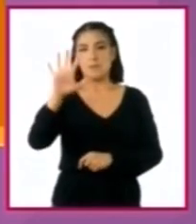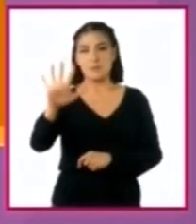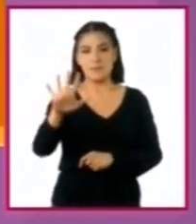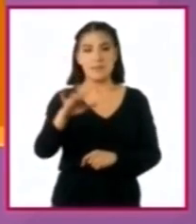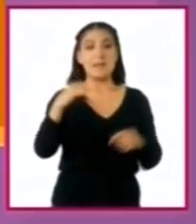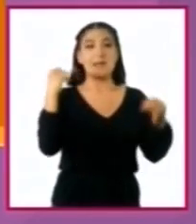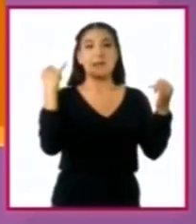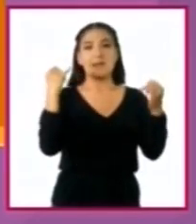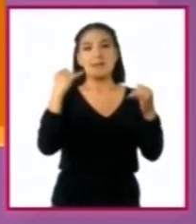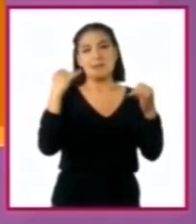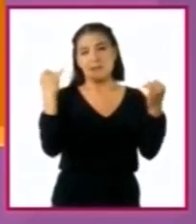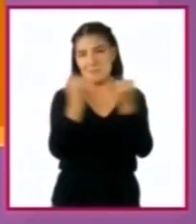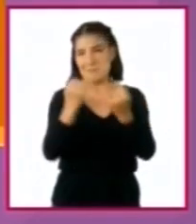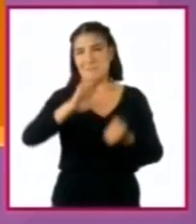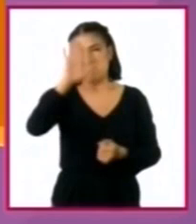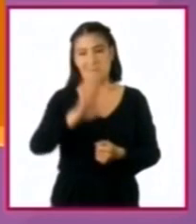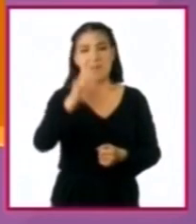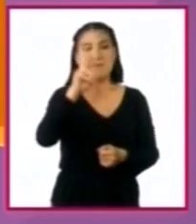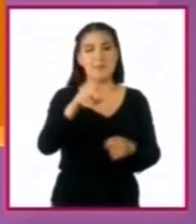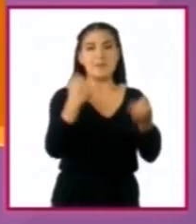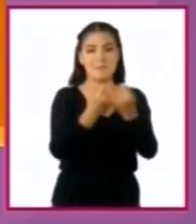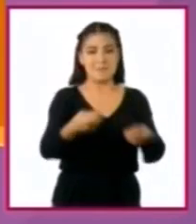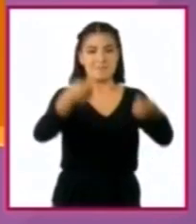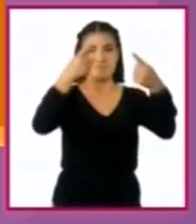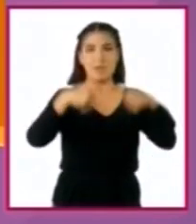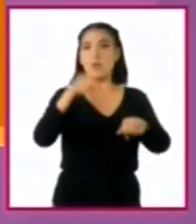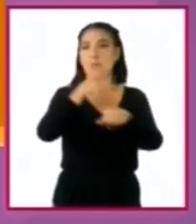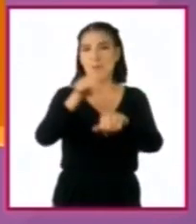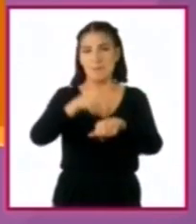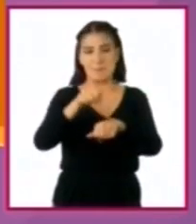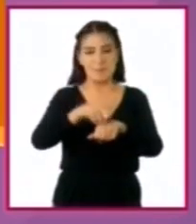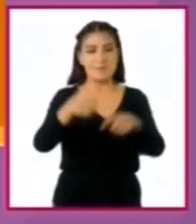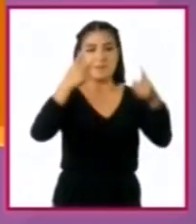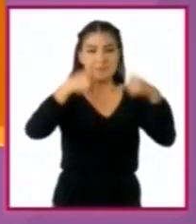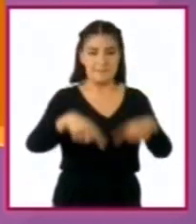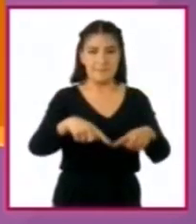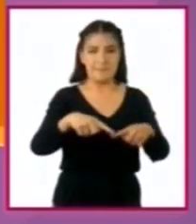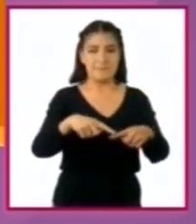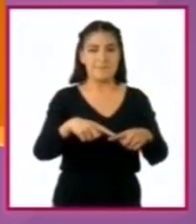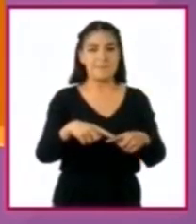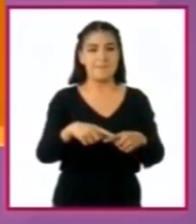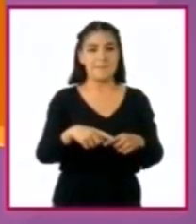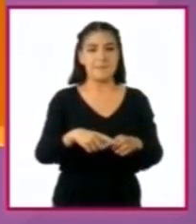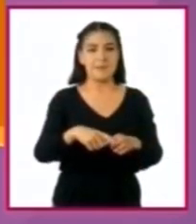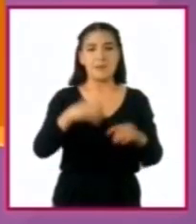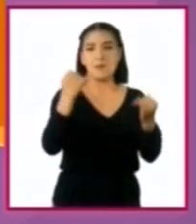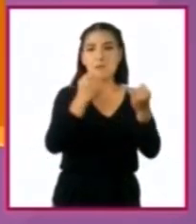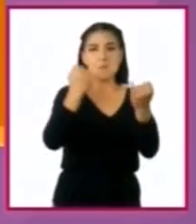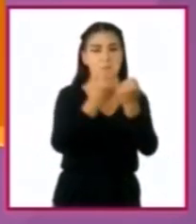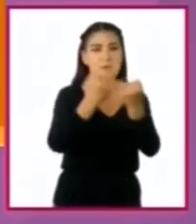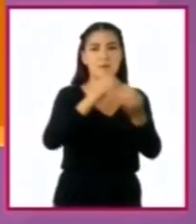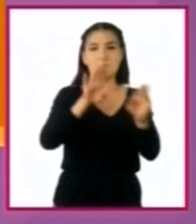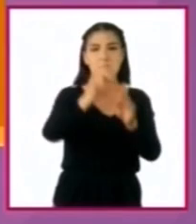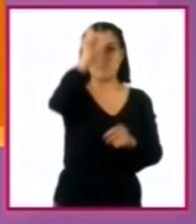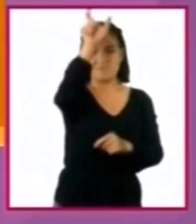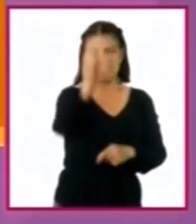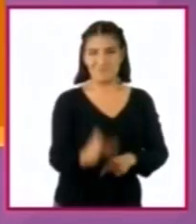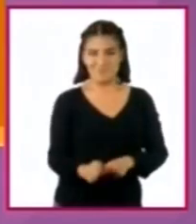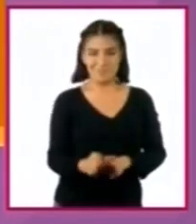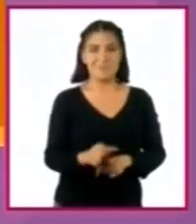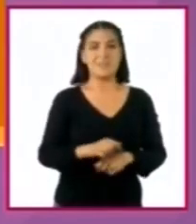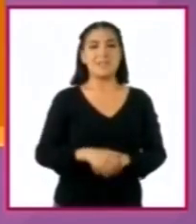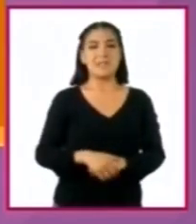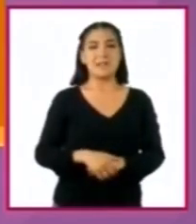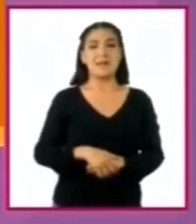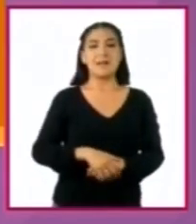Al igual que en el algoritmo para multiplicar números naturales, colocamos los números verticalmente. Ahora, de